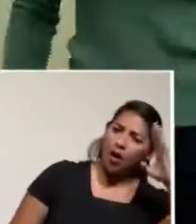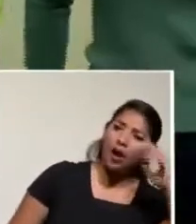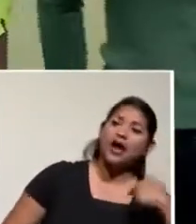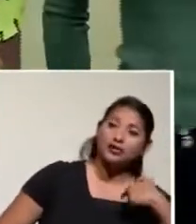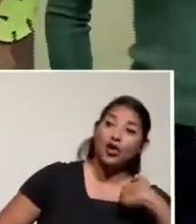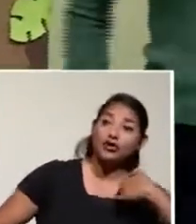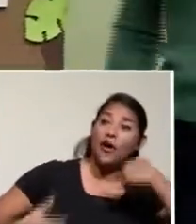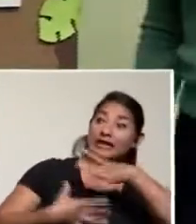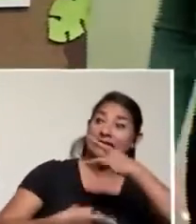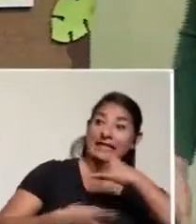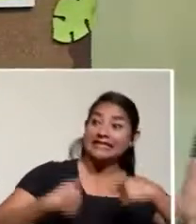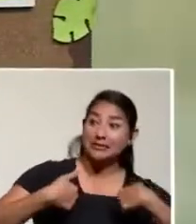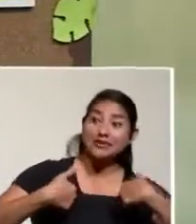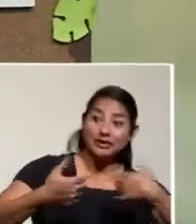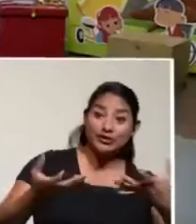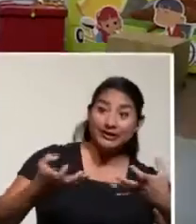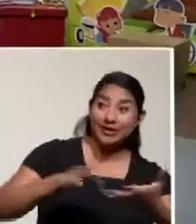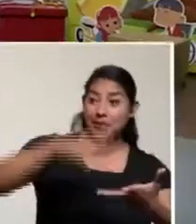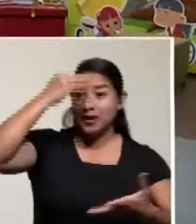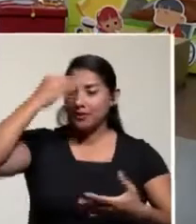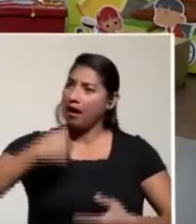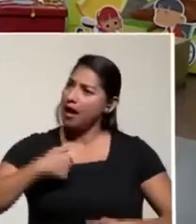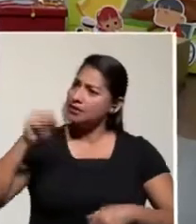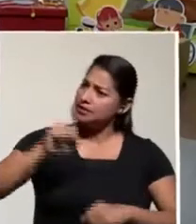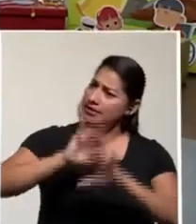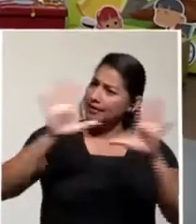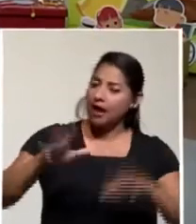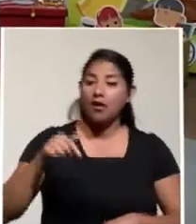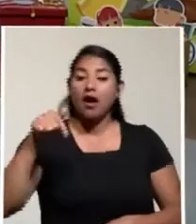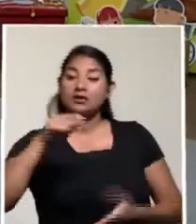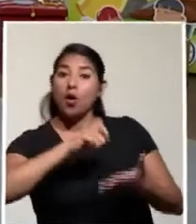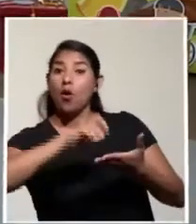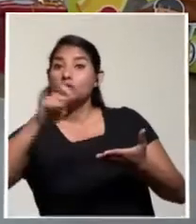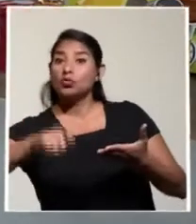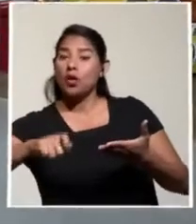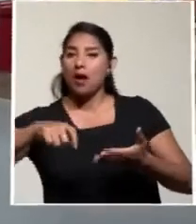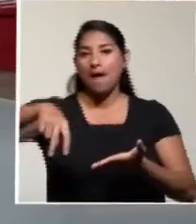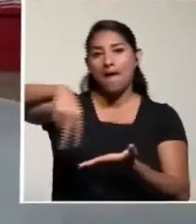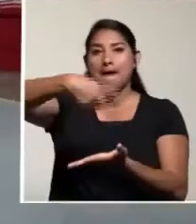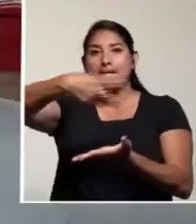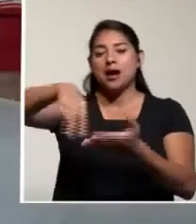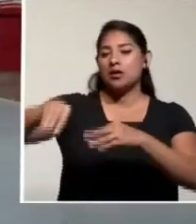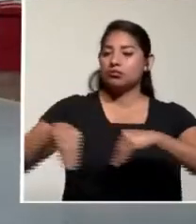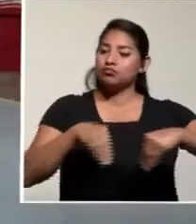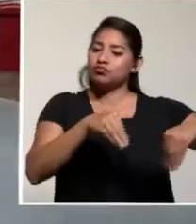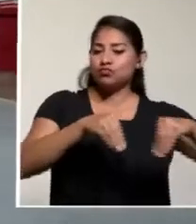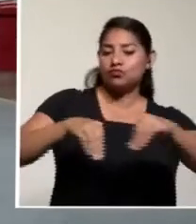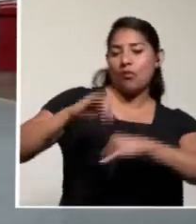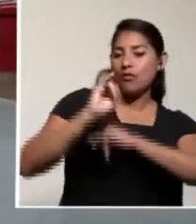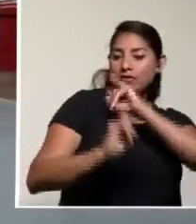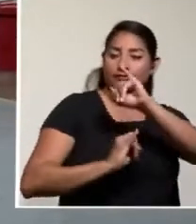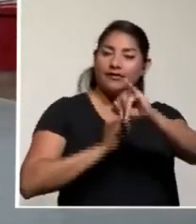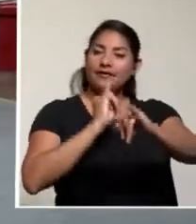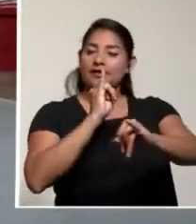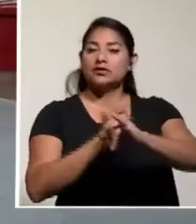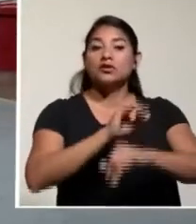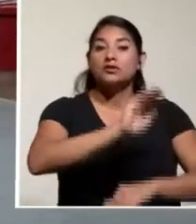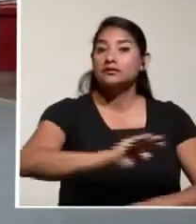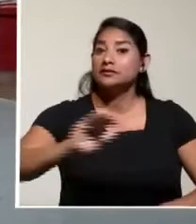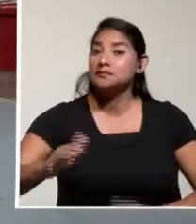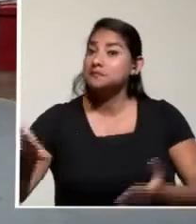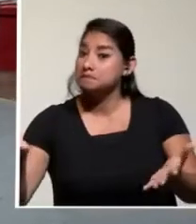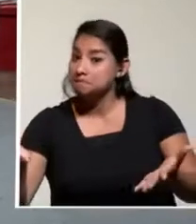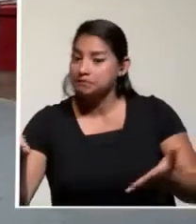estoy interesada. Claro que sí. ¿Qué tal? Esta es una escuela del baile del movimiento internacional, niños y